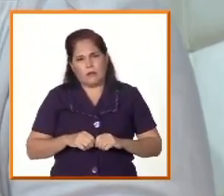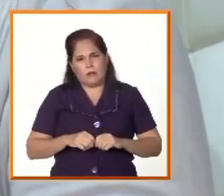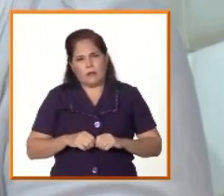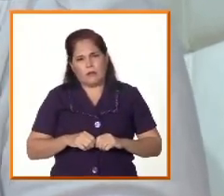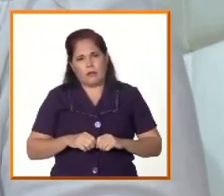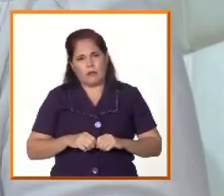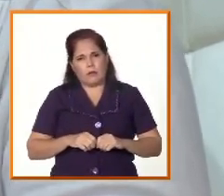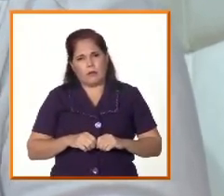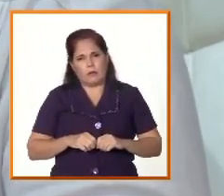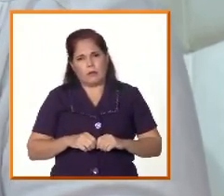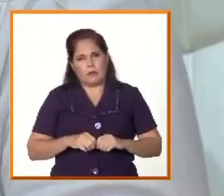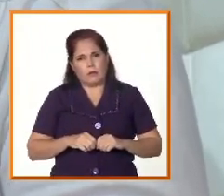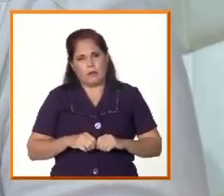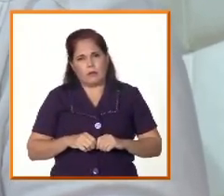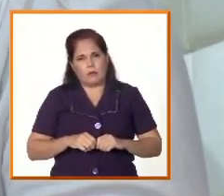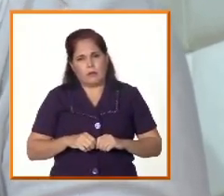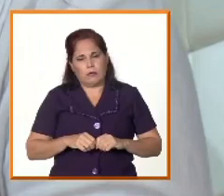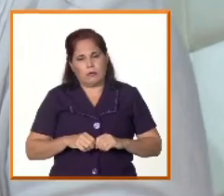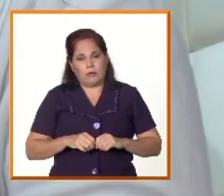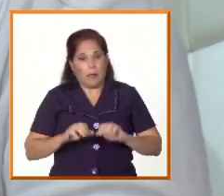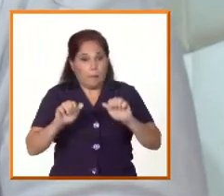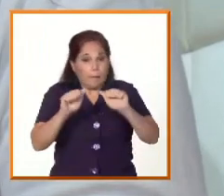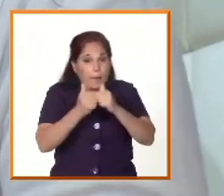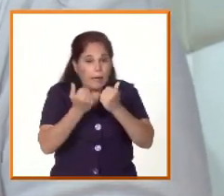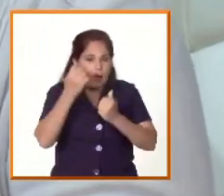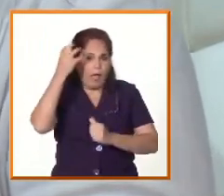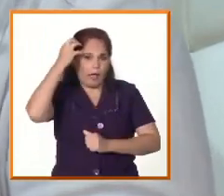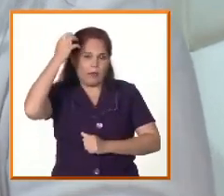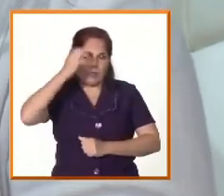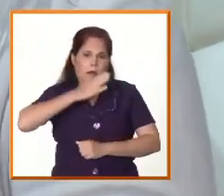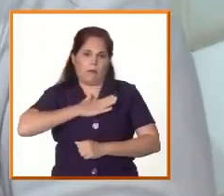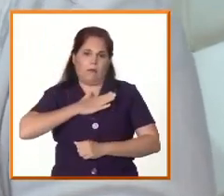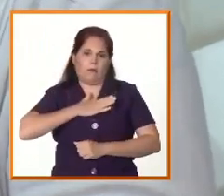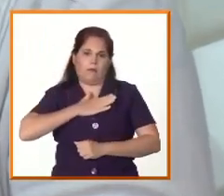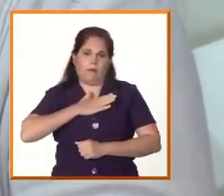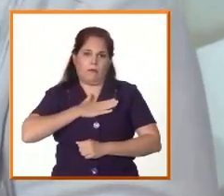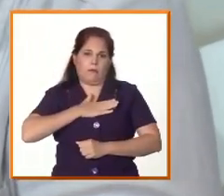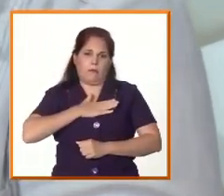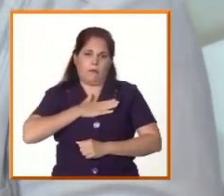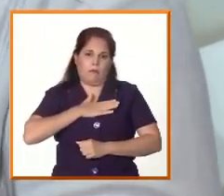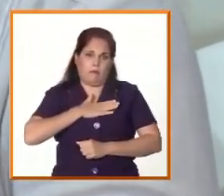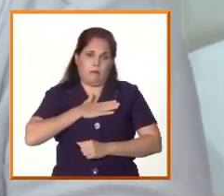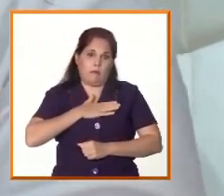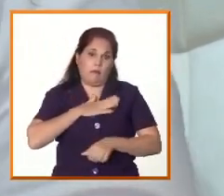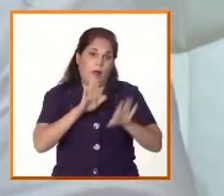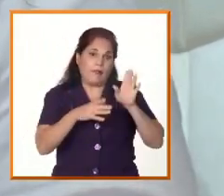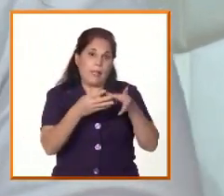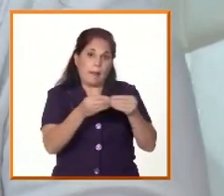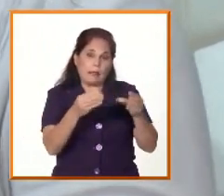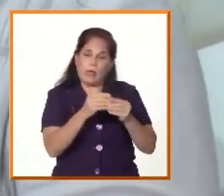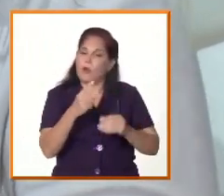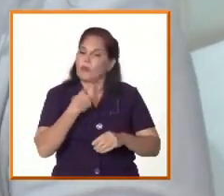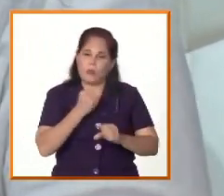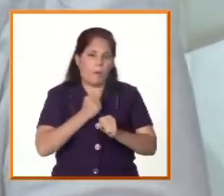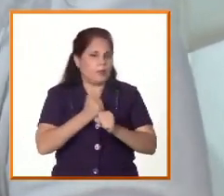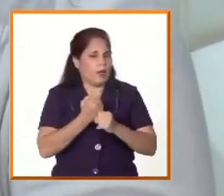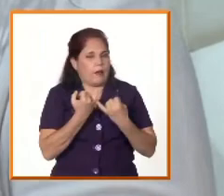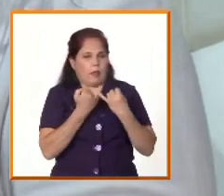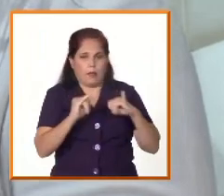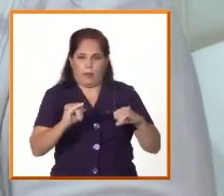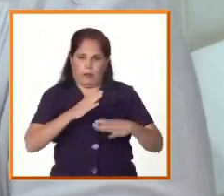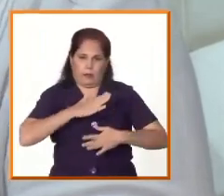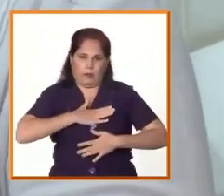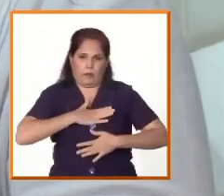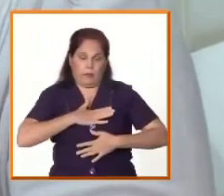es de nosotros decir es tratar no no estamos privatizandola no es Estatal porque es un momento que tengamos materia prima vamos trabajando Nosotros con la materia prima de nosotros